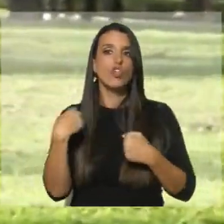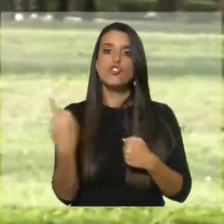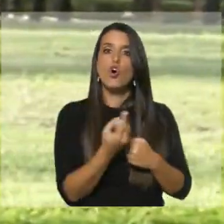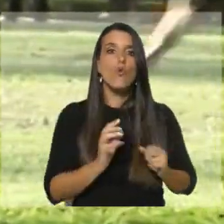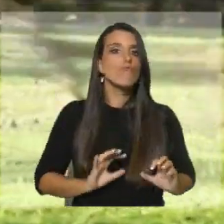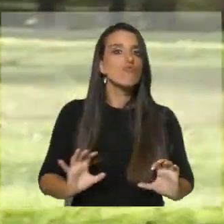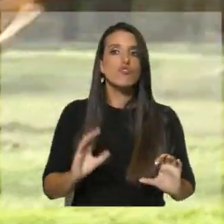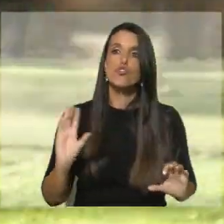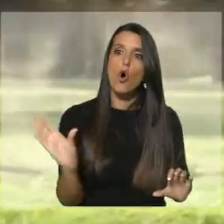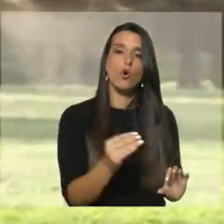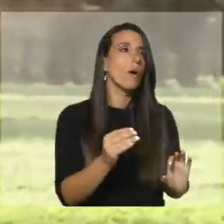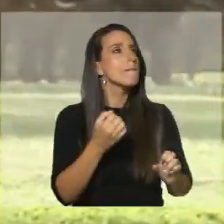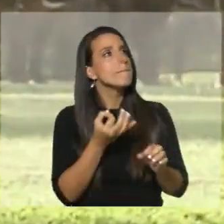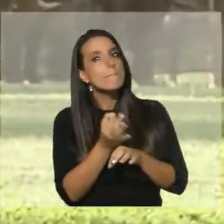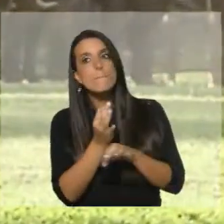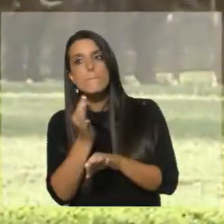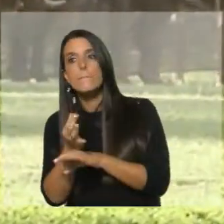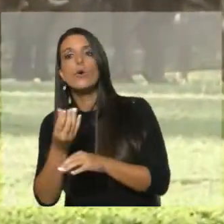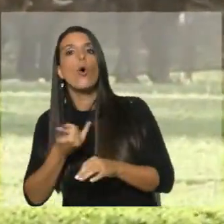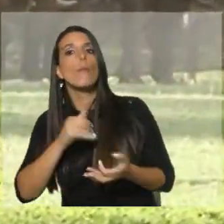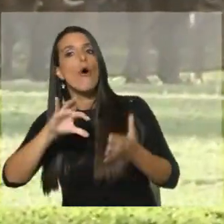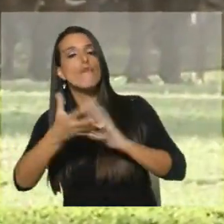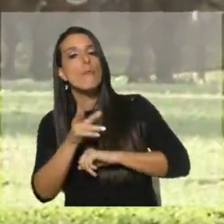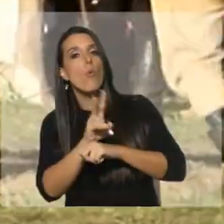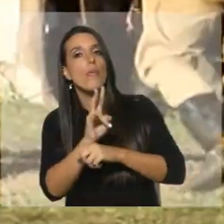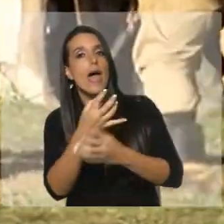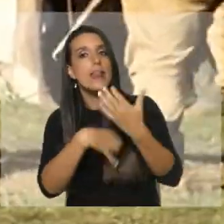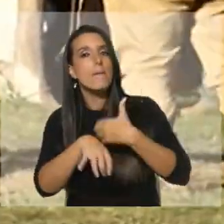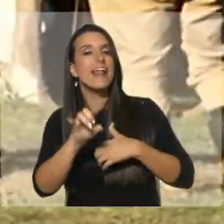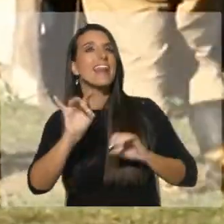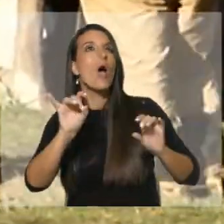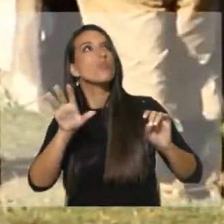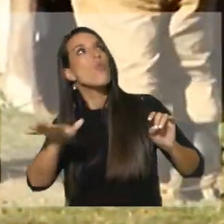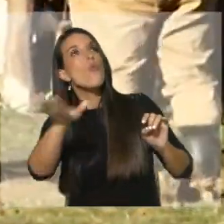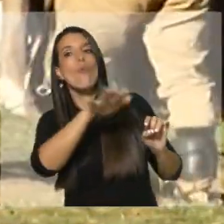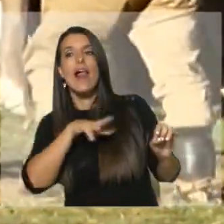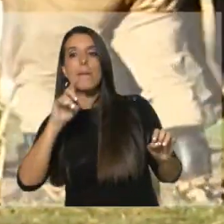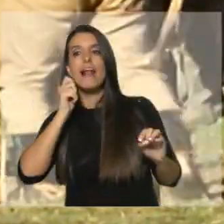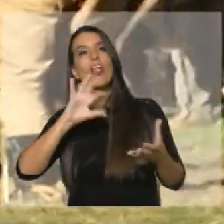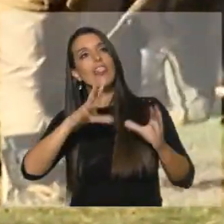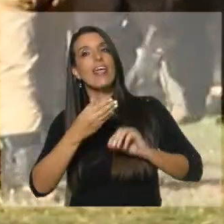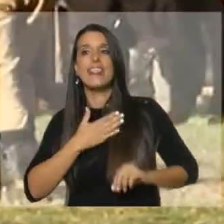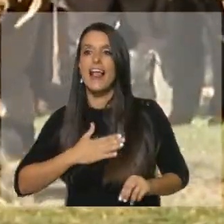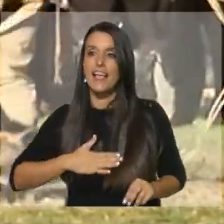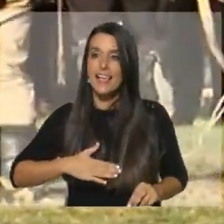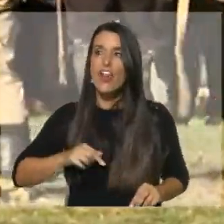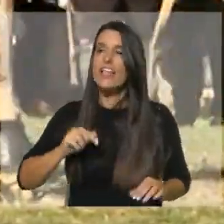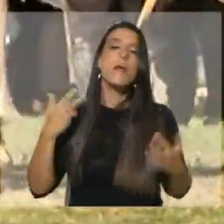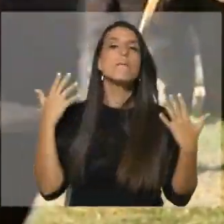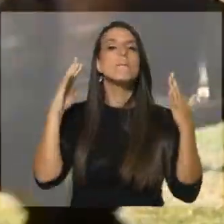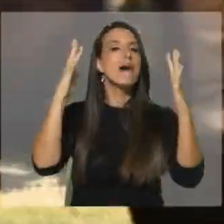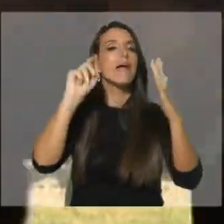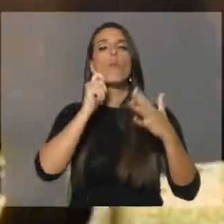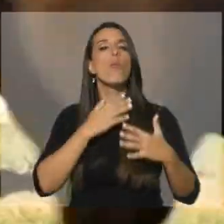personal de campo. Y bueno, y los caballos, al estar en un entorno natural, están un poco más habituados a la tranquilidad que brinda este parque